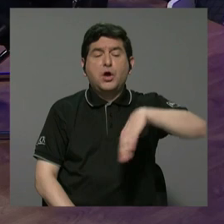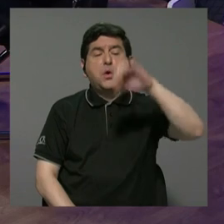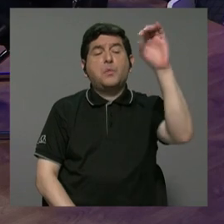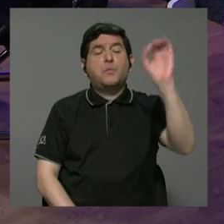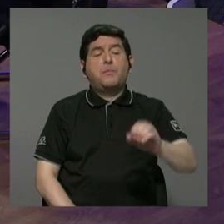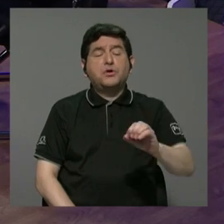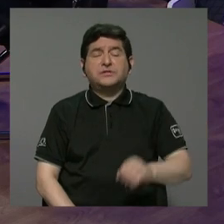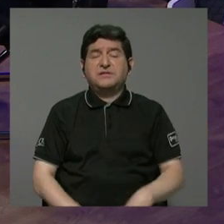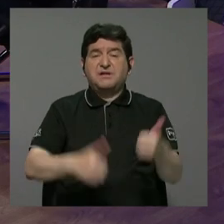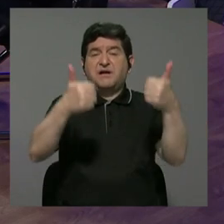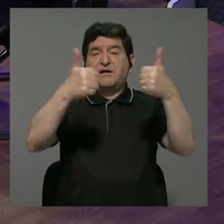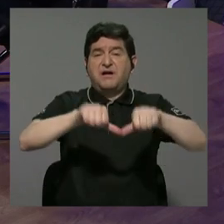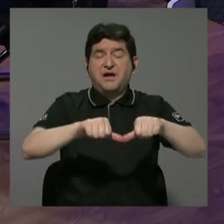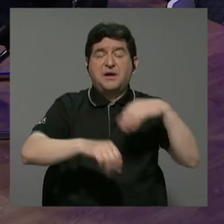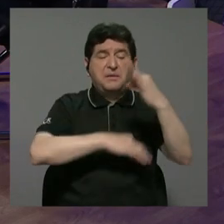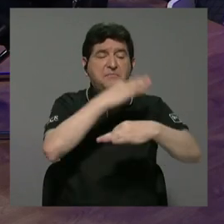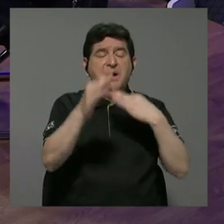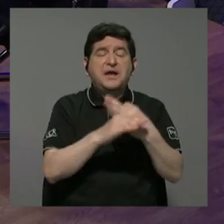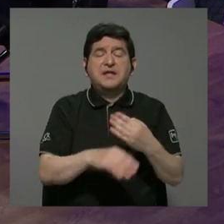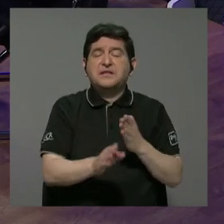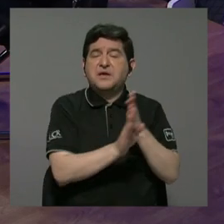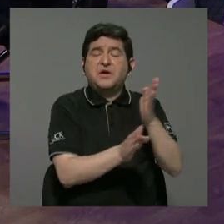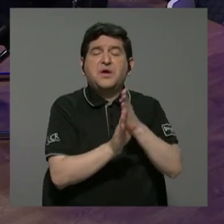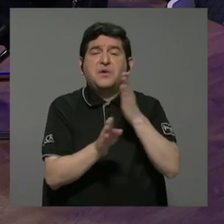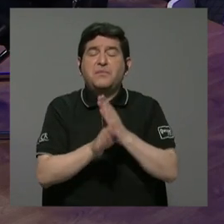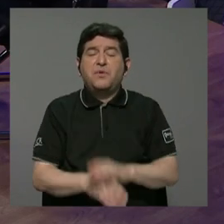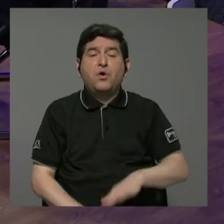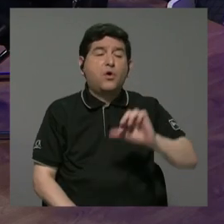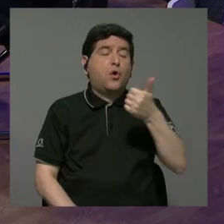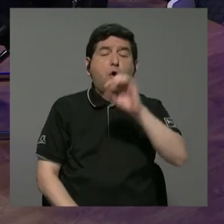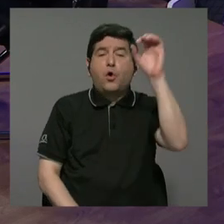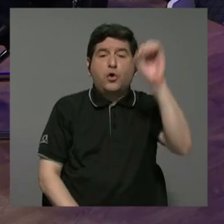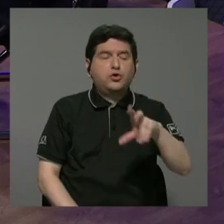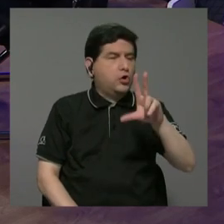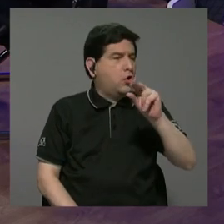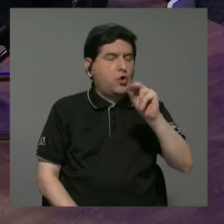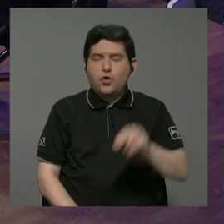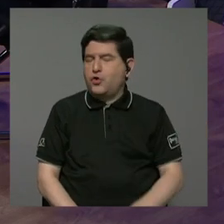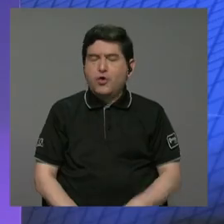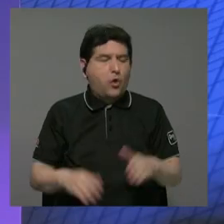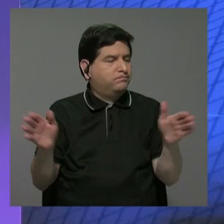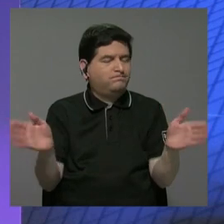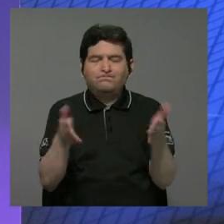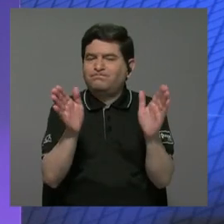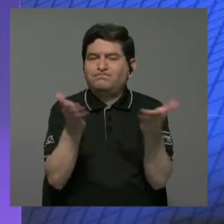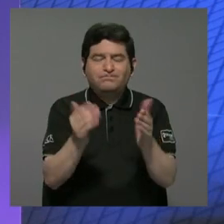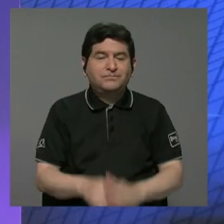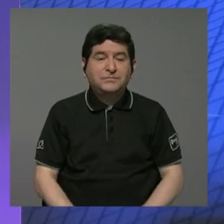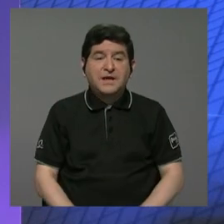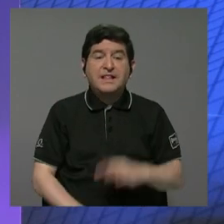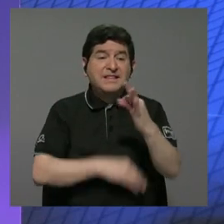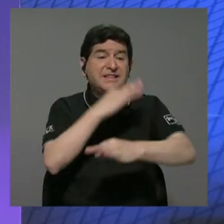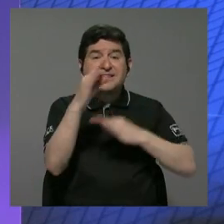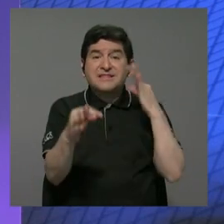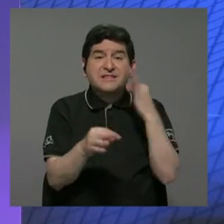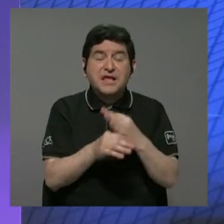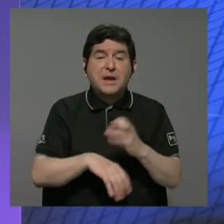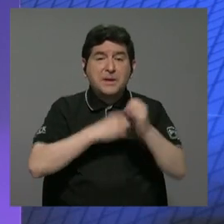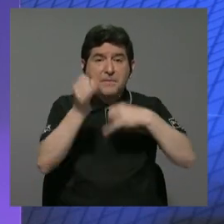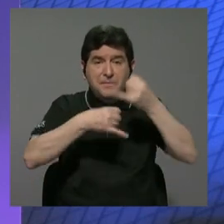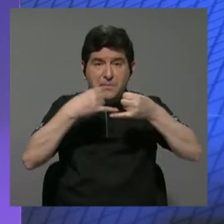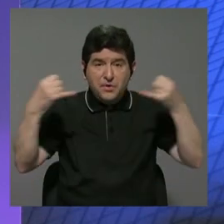porcentaje debe ser acordado cierto tipo de disciplinas, qué otro porcentaje no debe ser estimulado, qué cierto tipo de